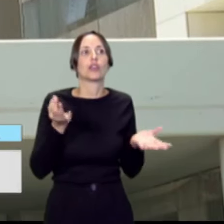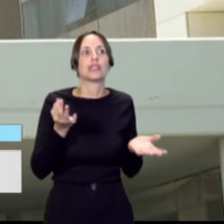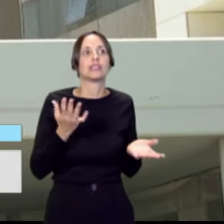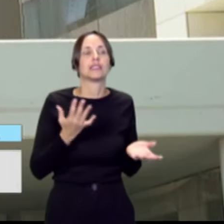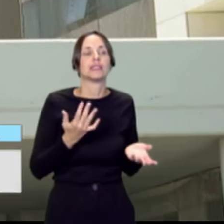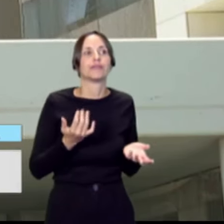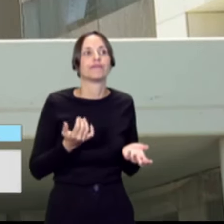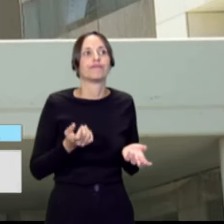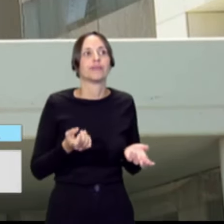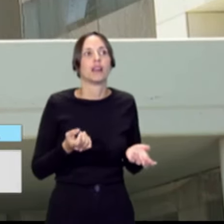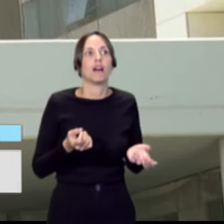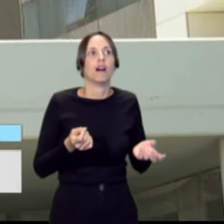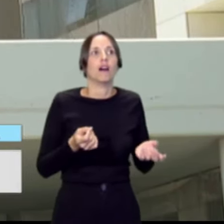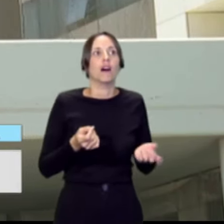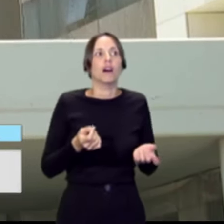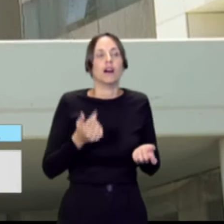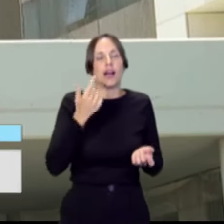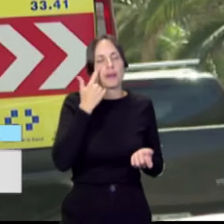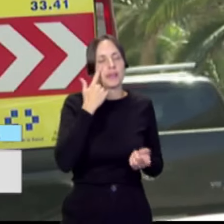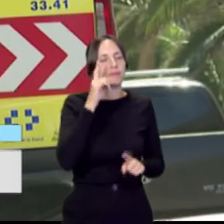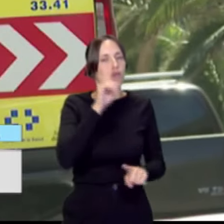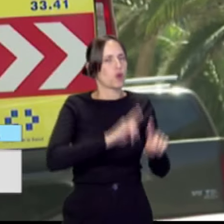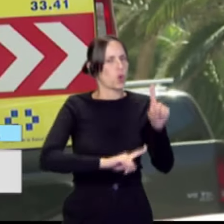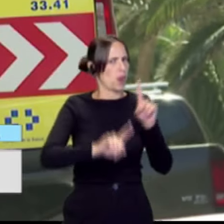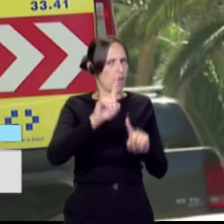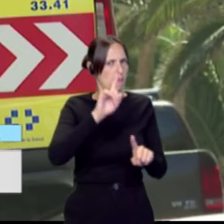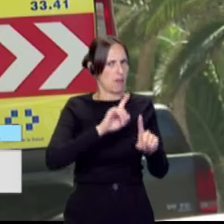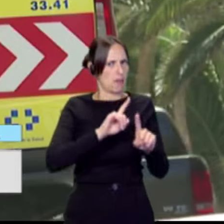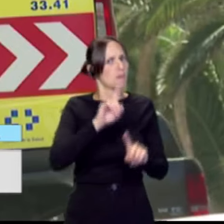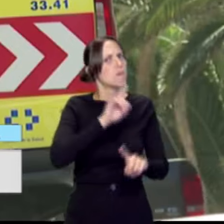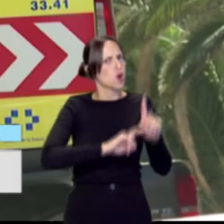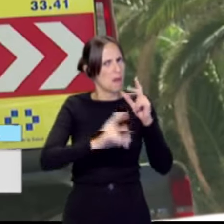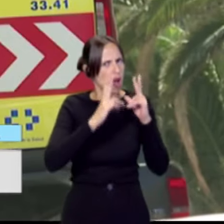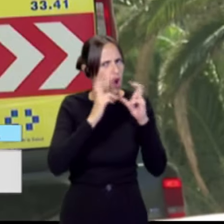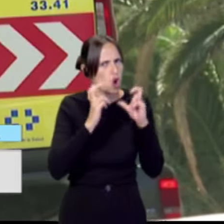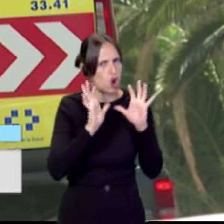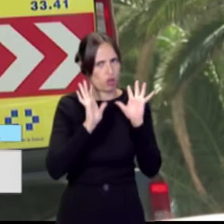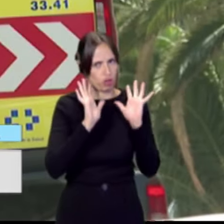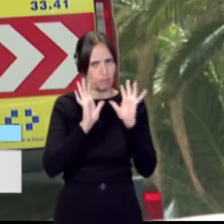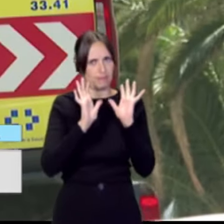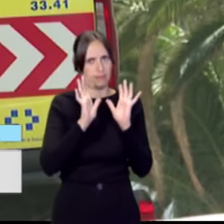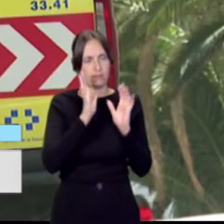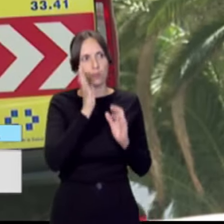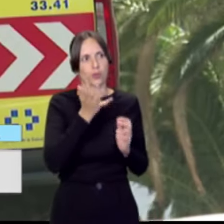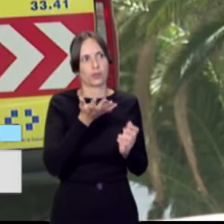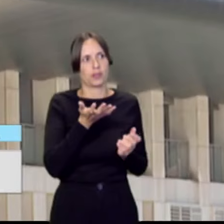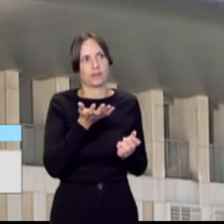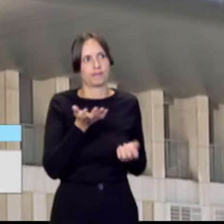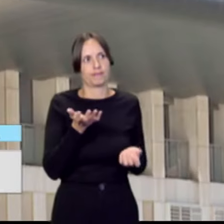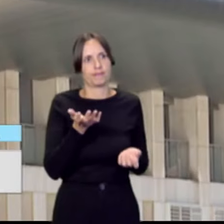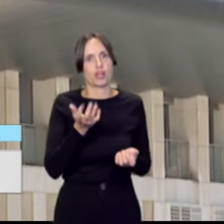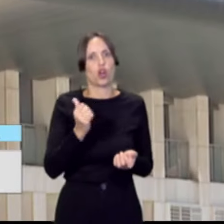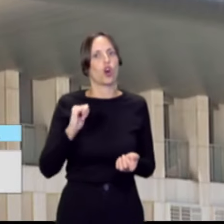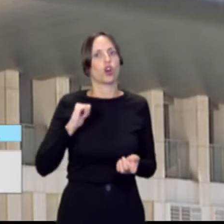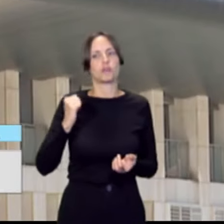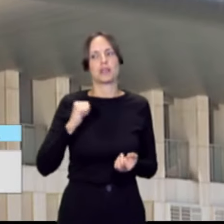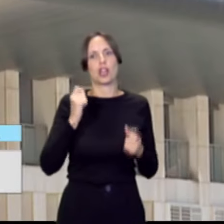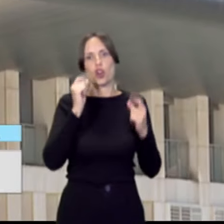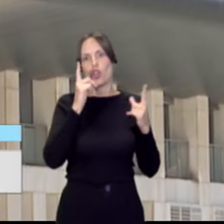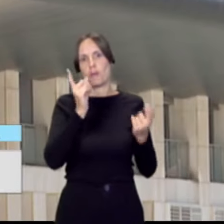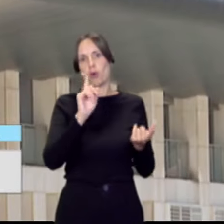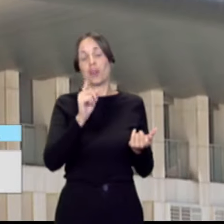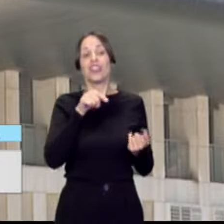cosa. Vamos a ver, aquí hay un problema, y es un problema gordo, es un problema que no estamos viendo en los hospitales. Esto tiene que tener